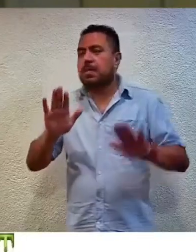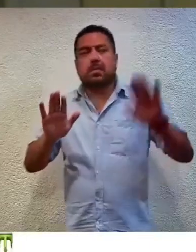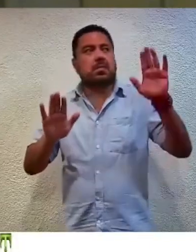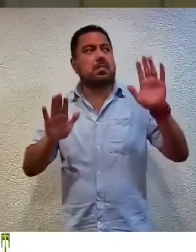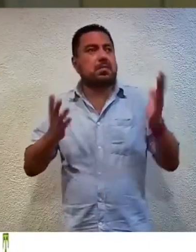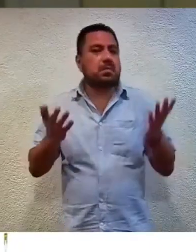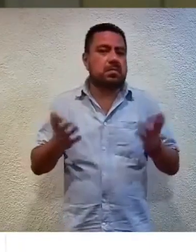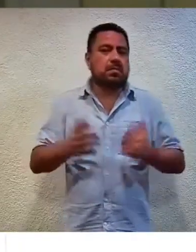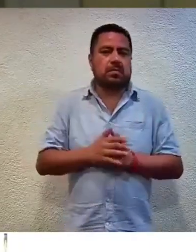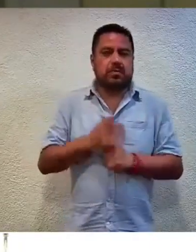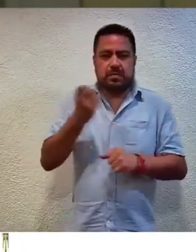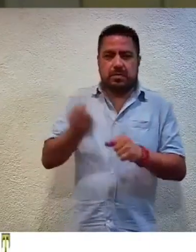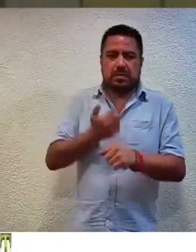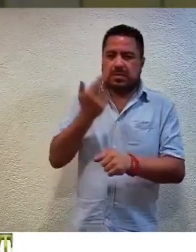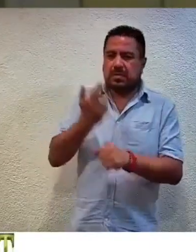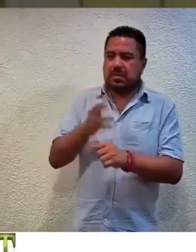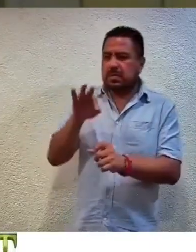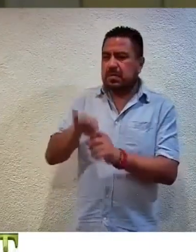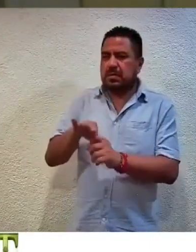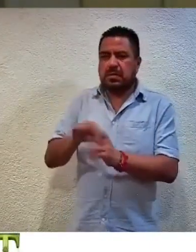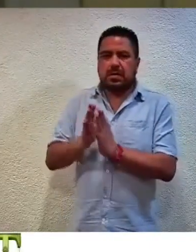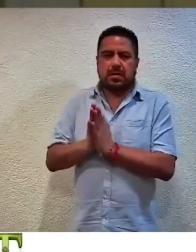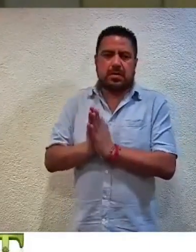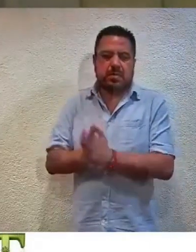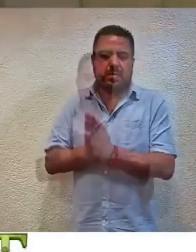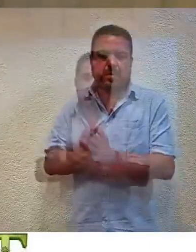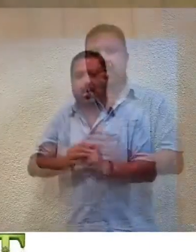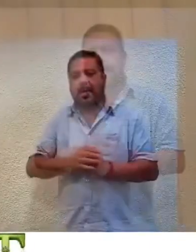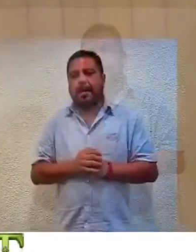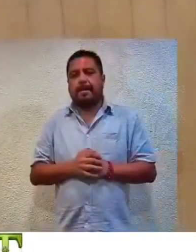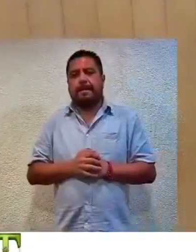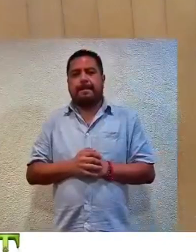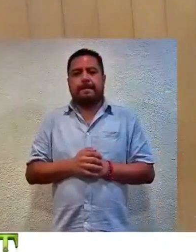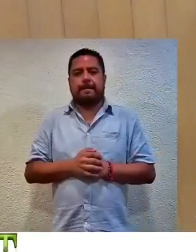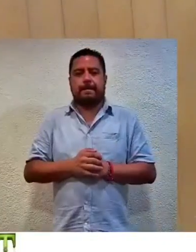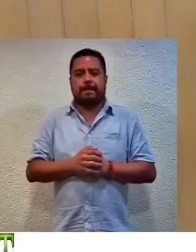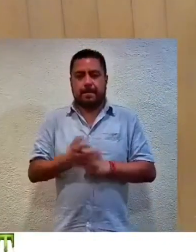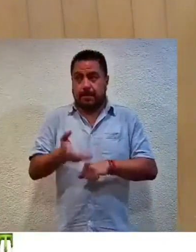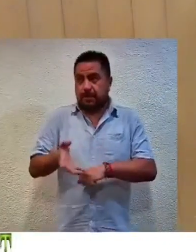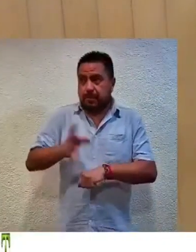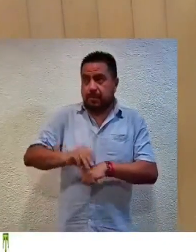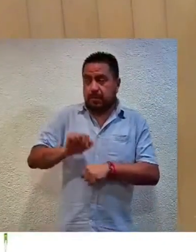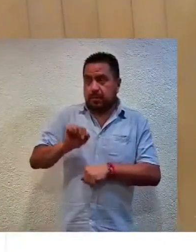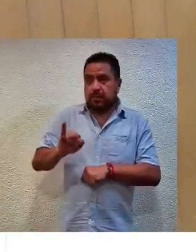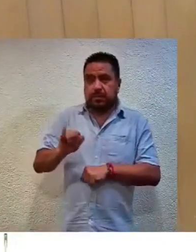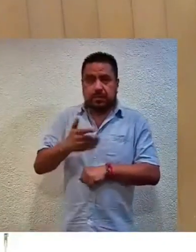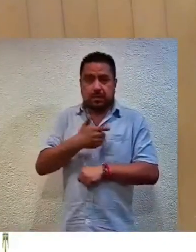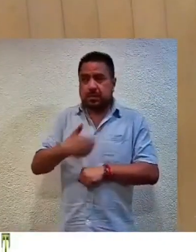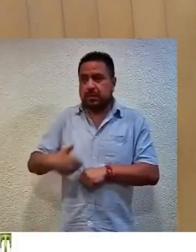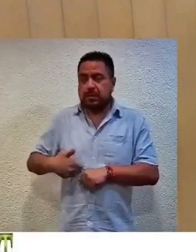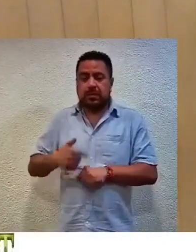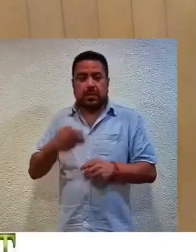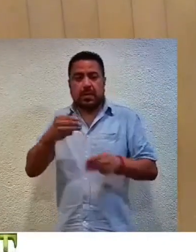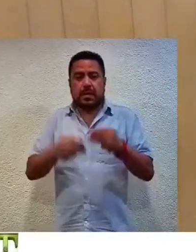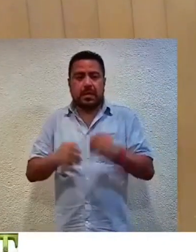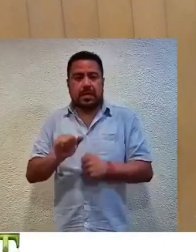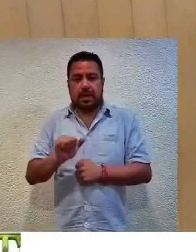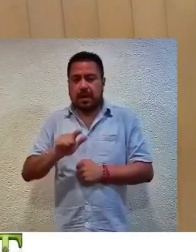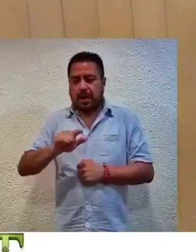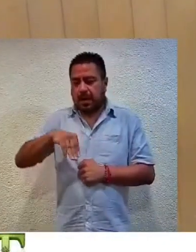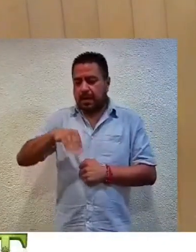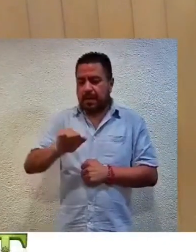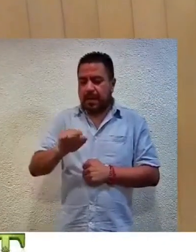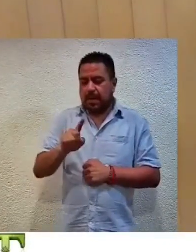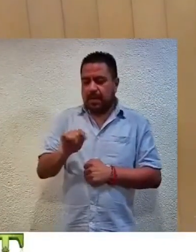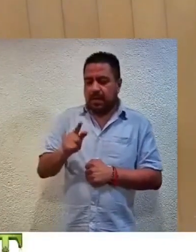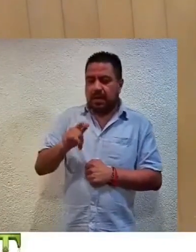respecto, secretaria general, tome la votación correspondiente. Con su autorización, magistrada presidenta. Magistrada Almadelia Eugenio Alcaraz.